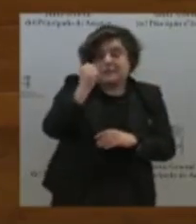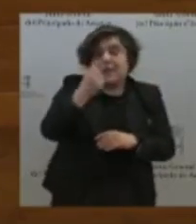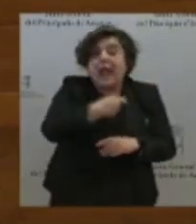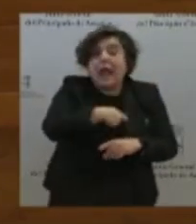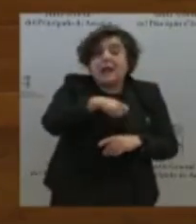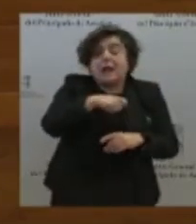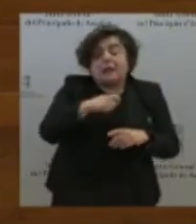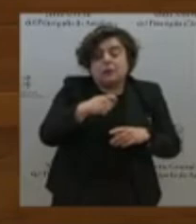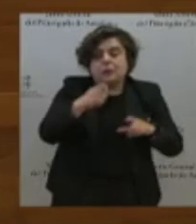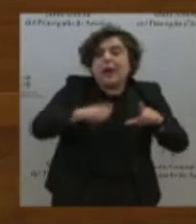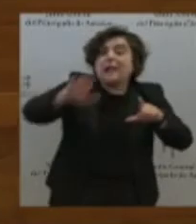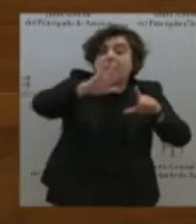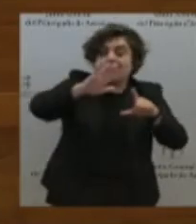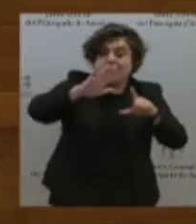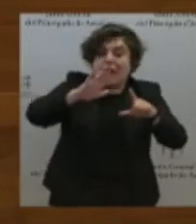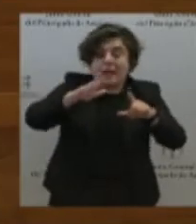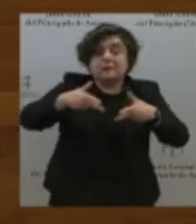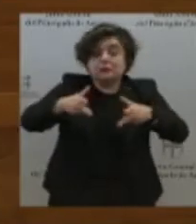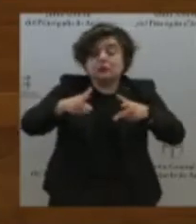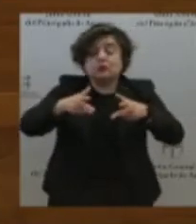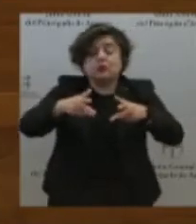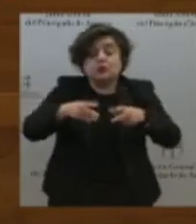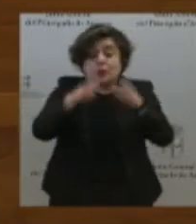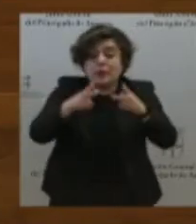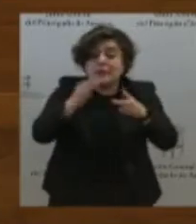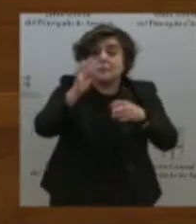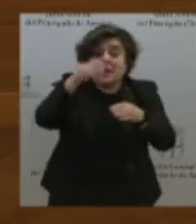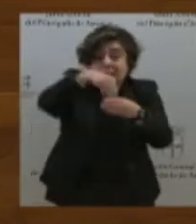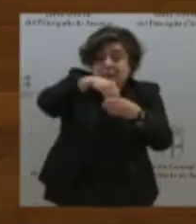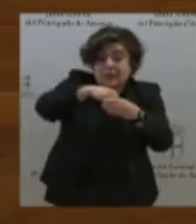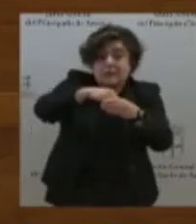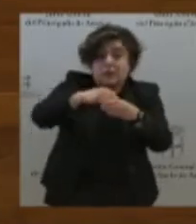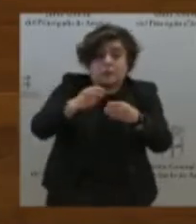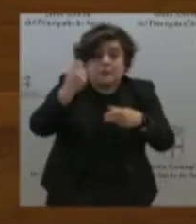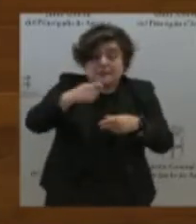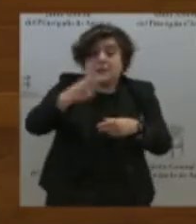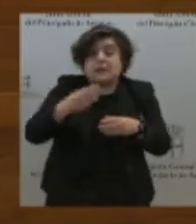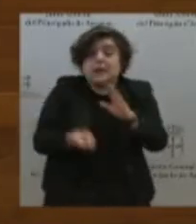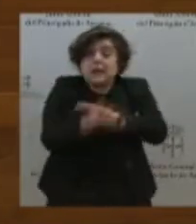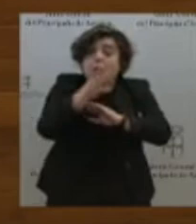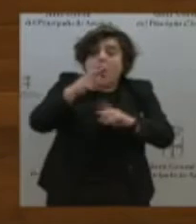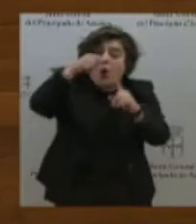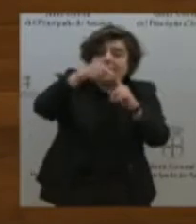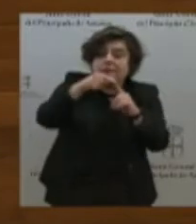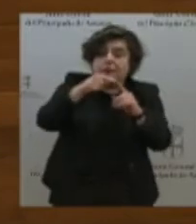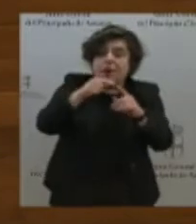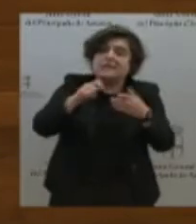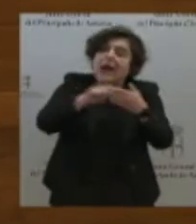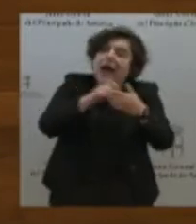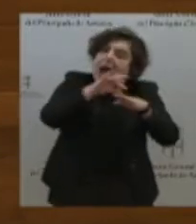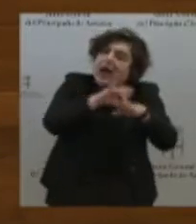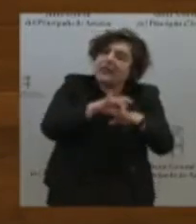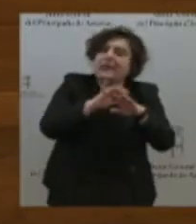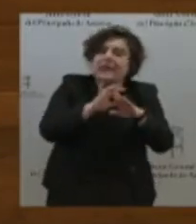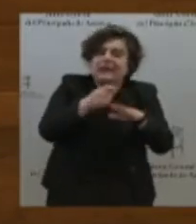por el gobierno de Konrad Adenauer en 1958, el objetivo de esta agencia estatal es investigar los crímenes del Tercer Reich